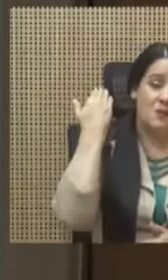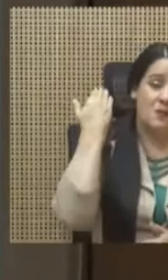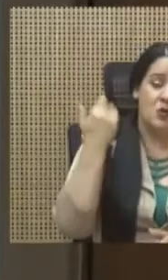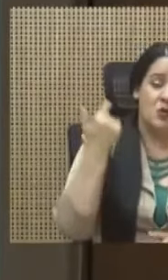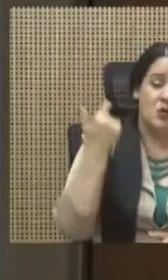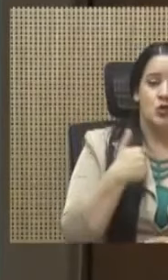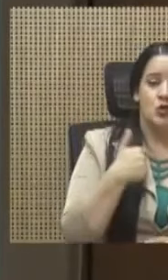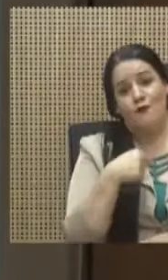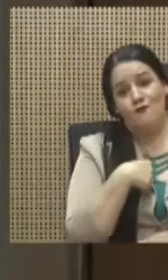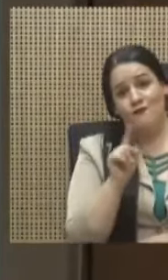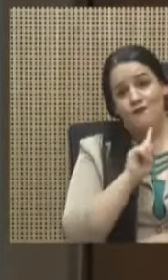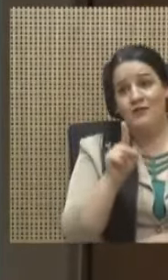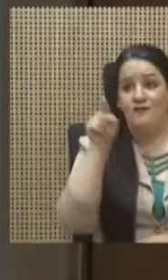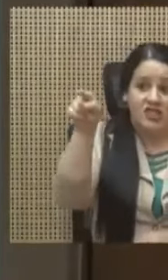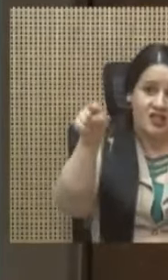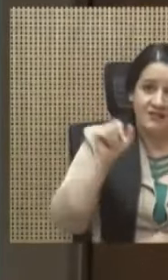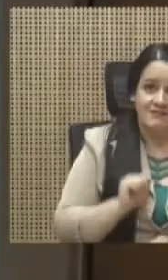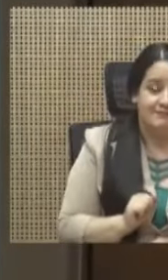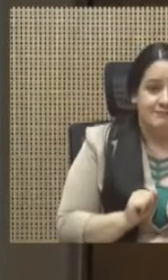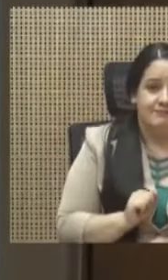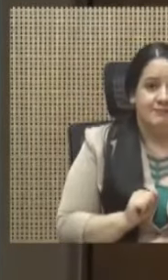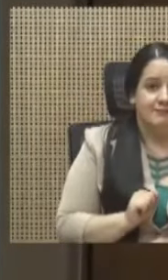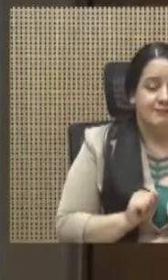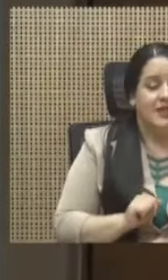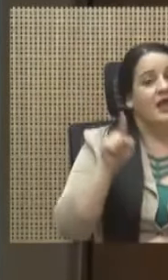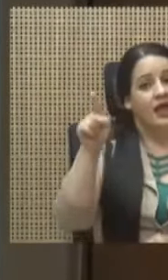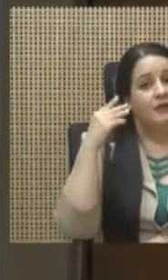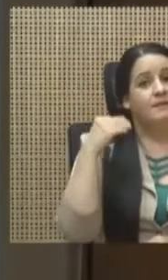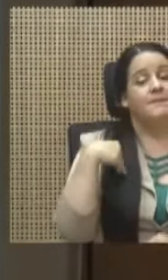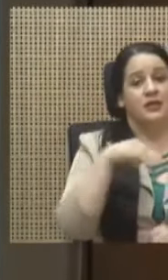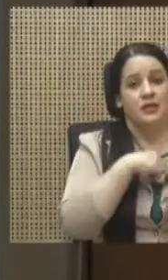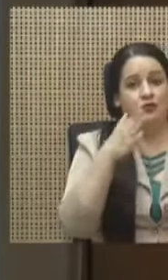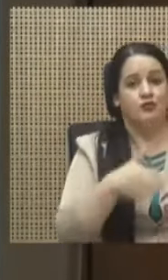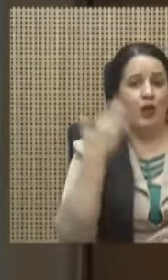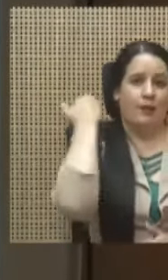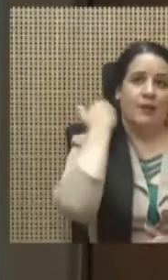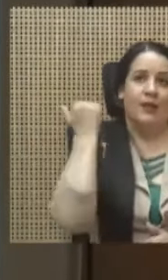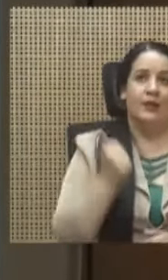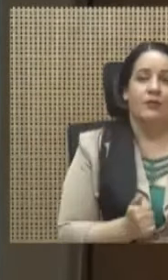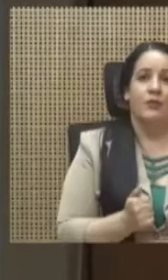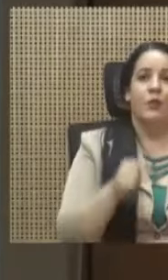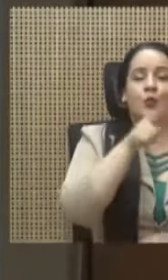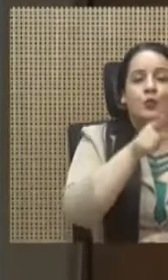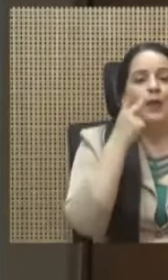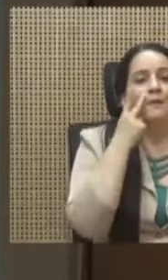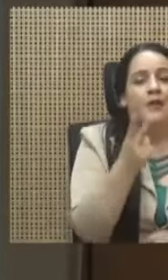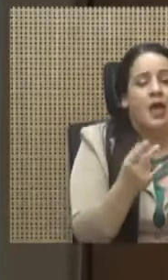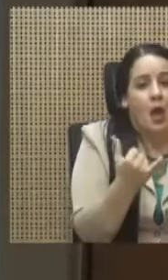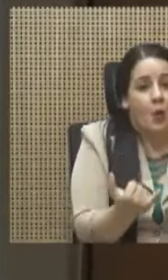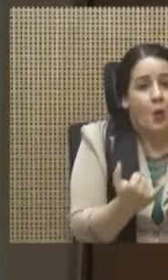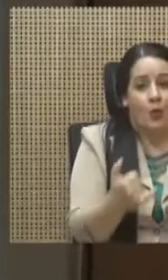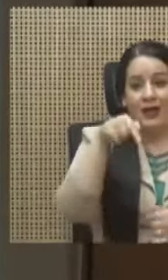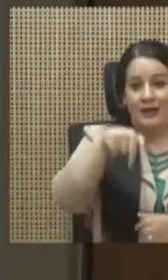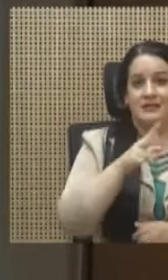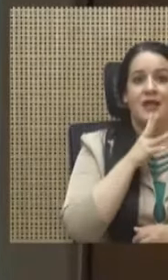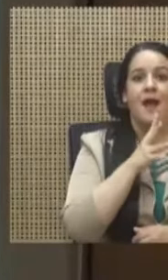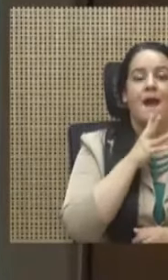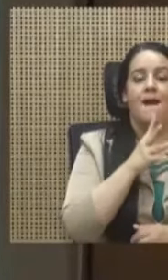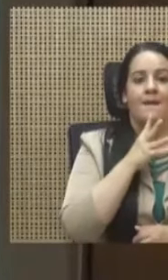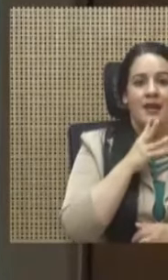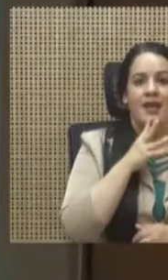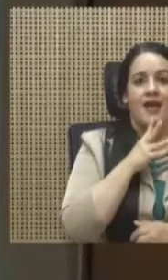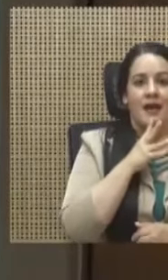fue TT el ministro me embarcó y vea usted que aquí ahora ya se habla de los tentáculos